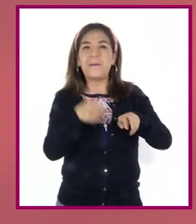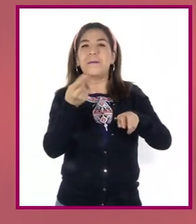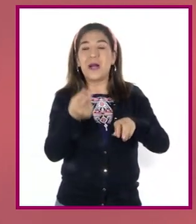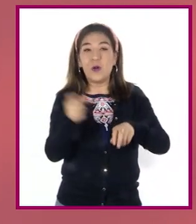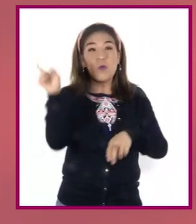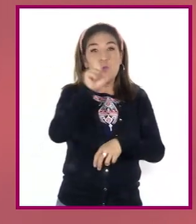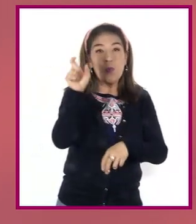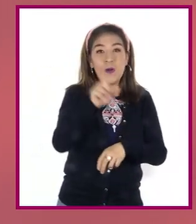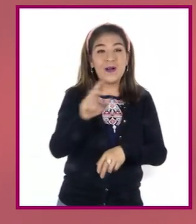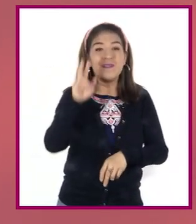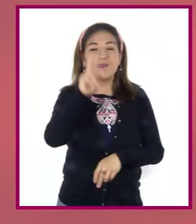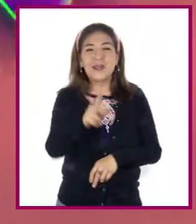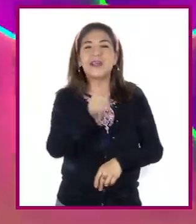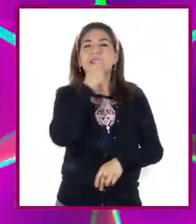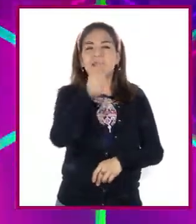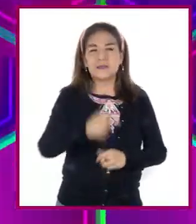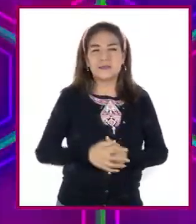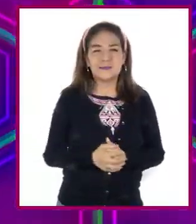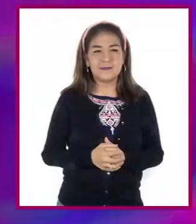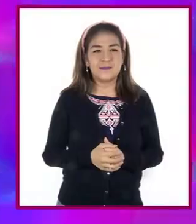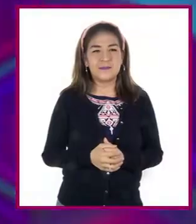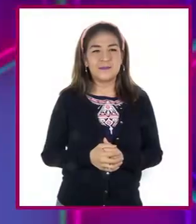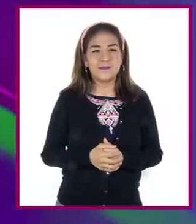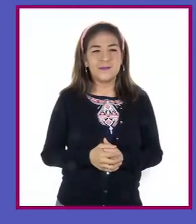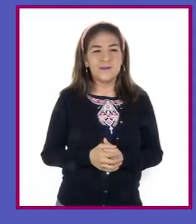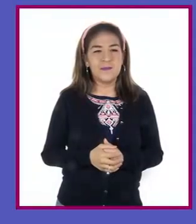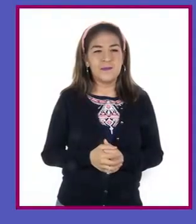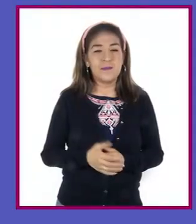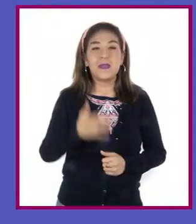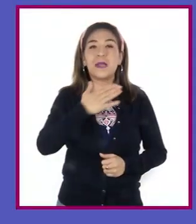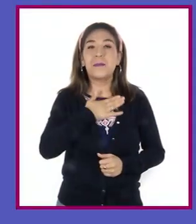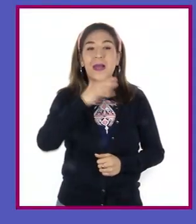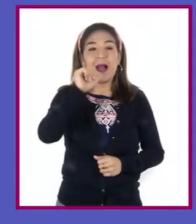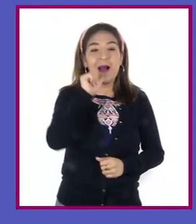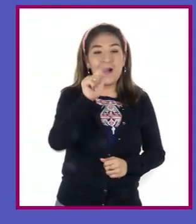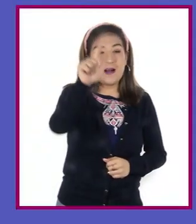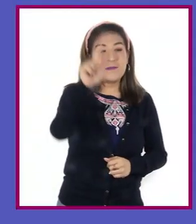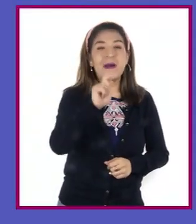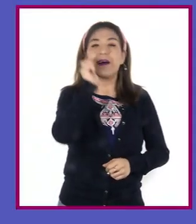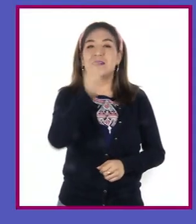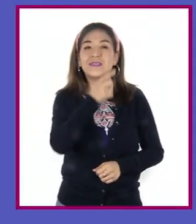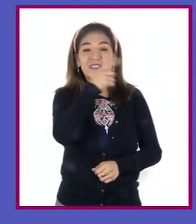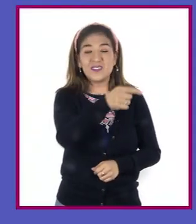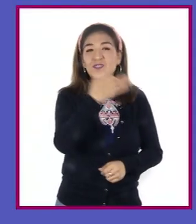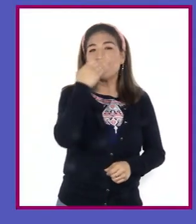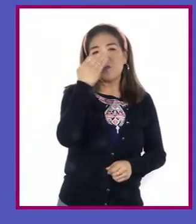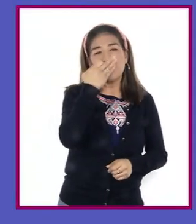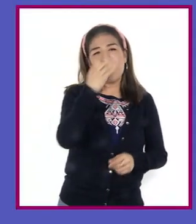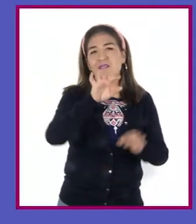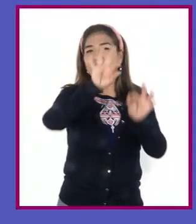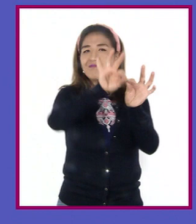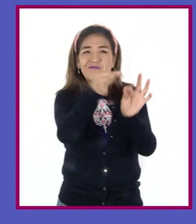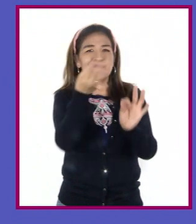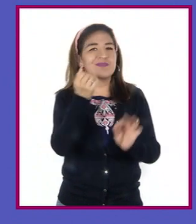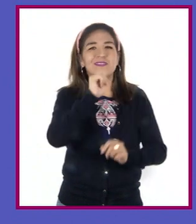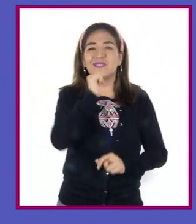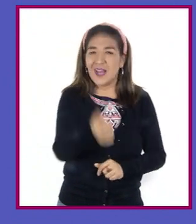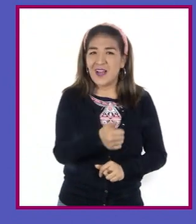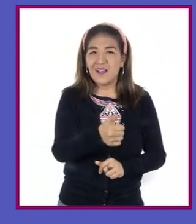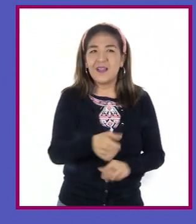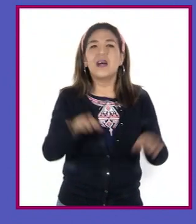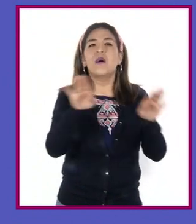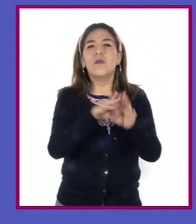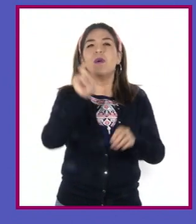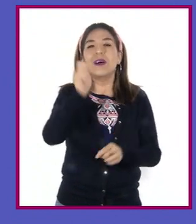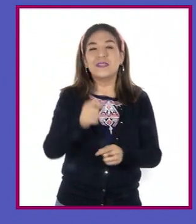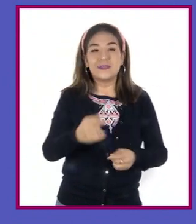cuando aparecen los verbos que rezan "mi alma anhela que esa flor no se corte", hace referencia a que la